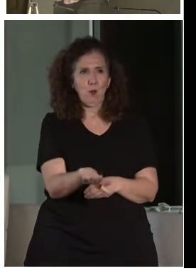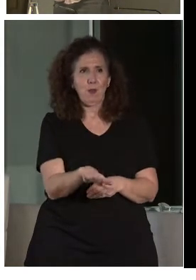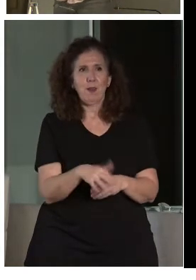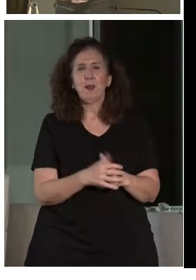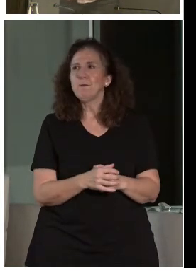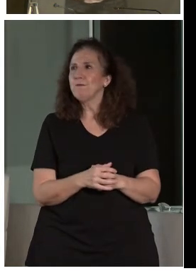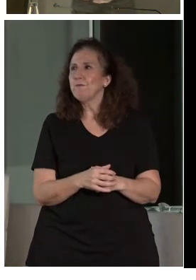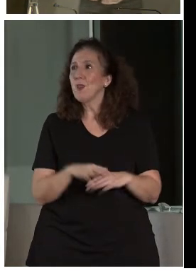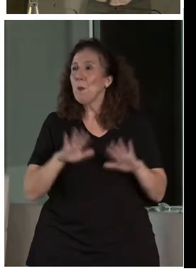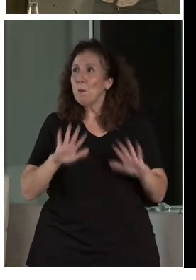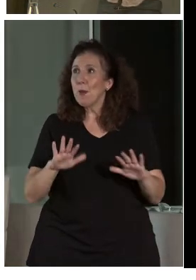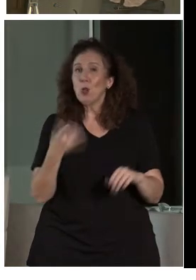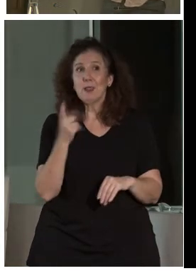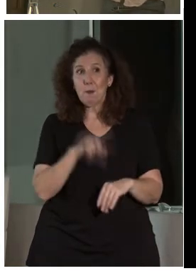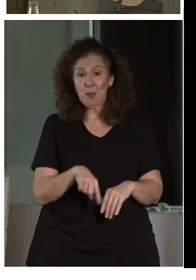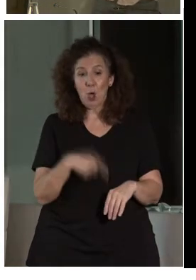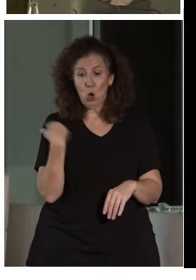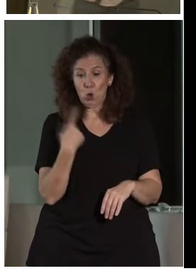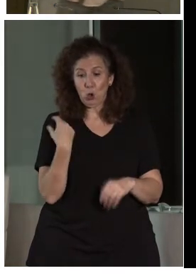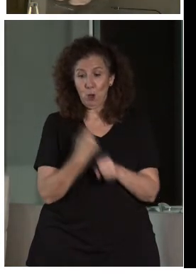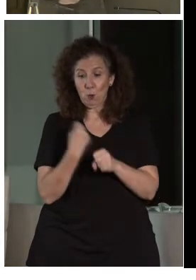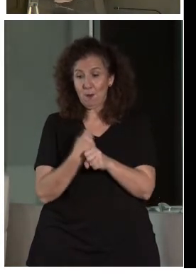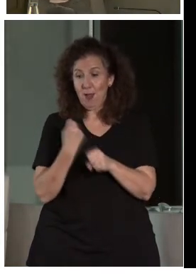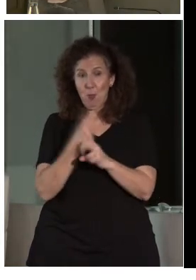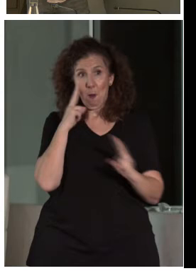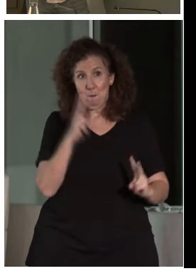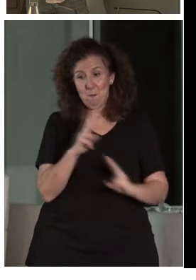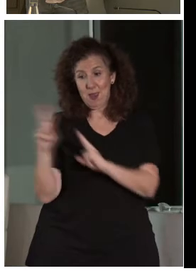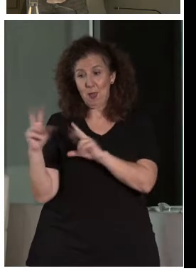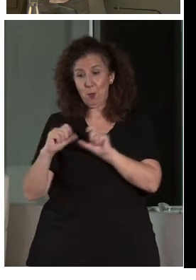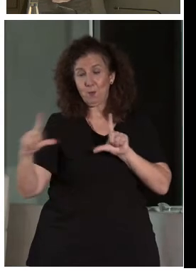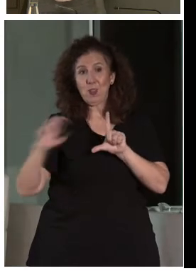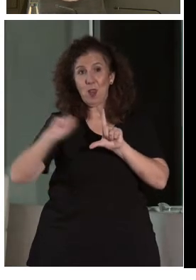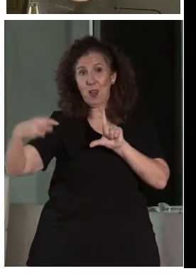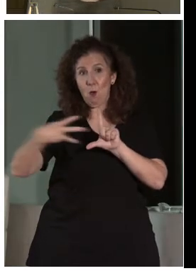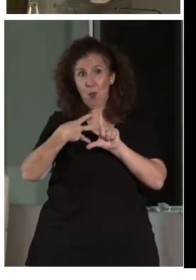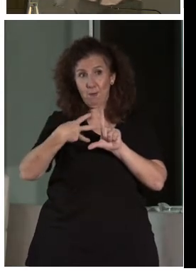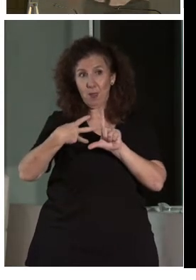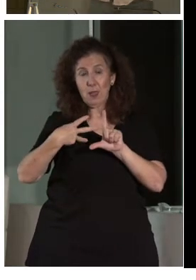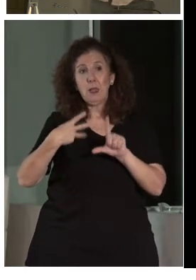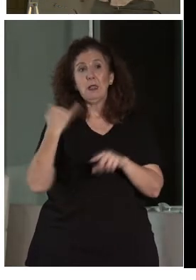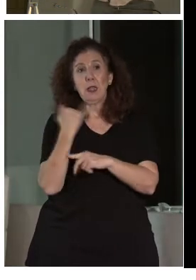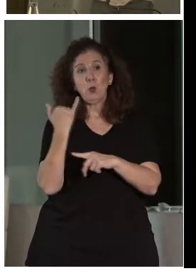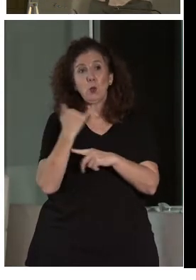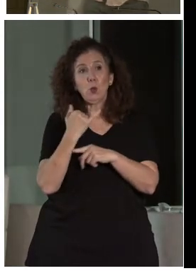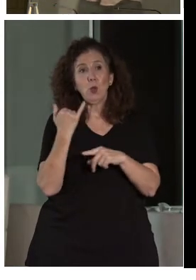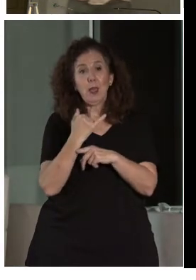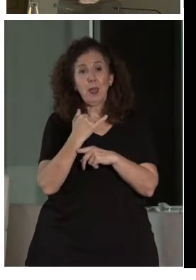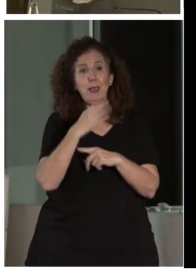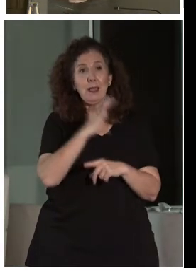Pero no solo eso, sino que también hemos trabajado en, fijaros, esto es la web del Instituto de San Sebastián, de La